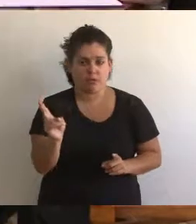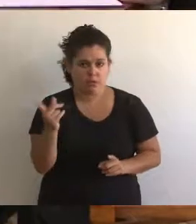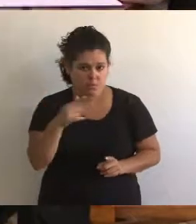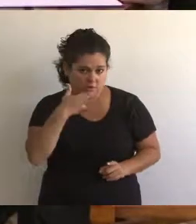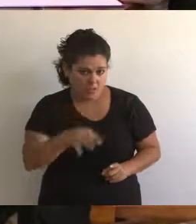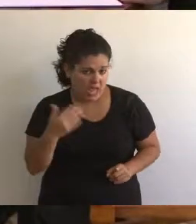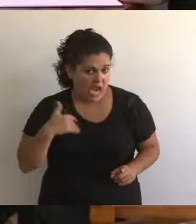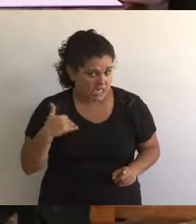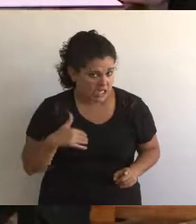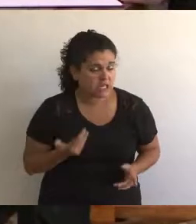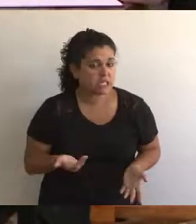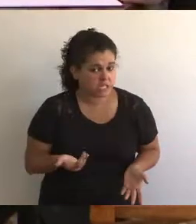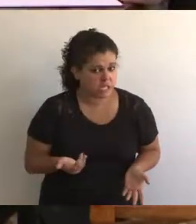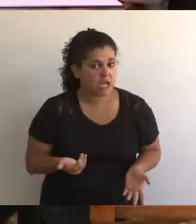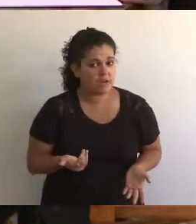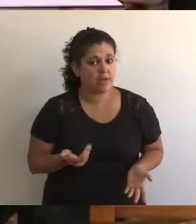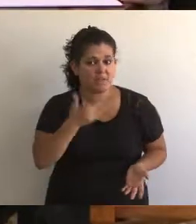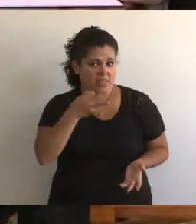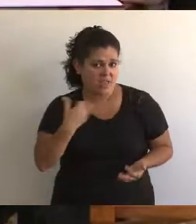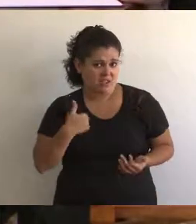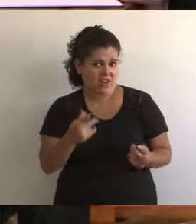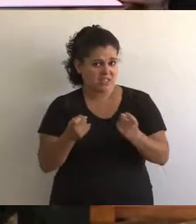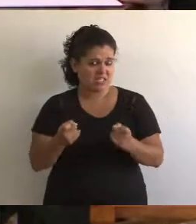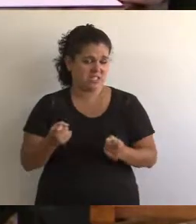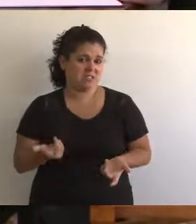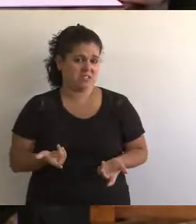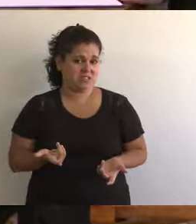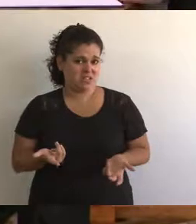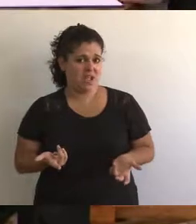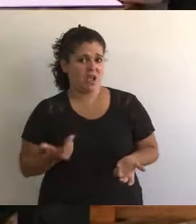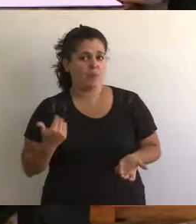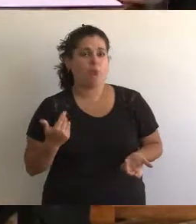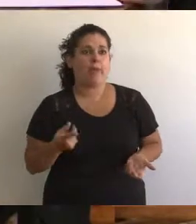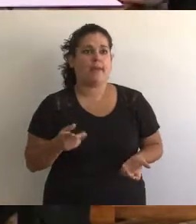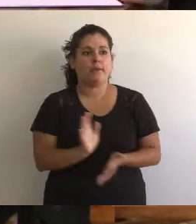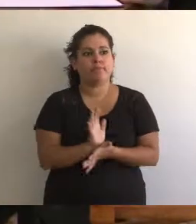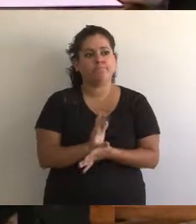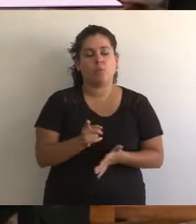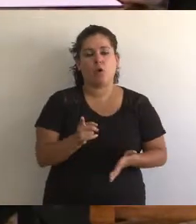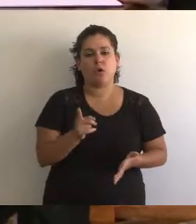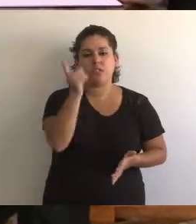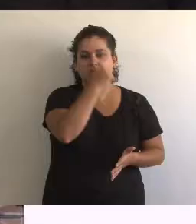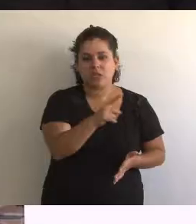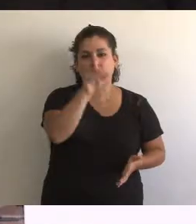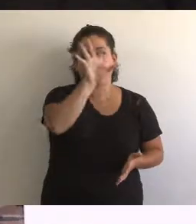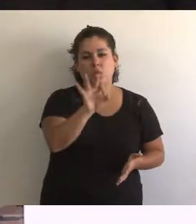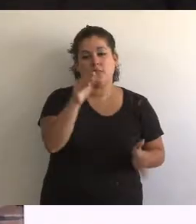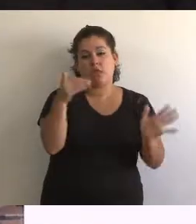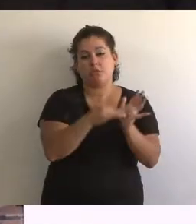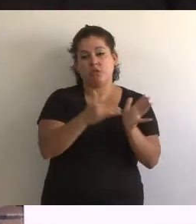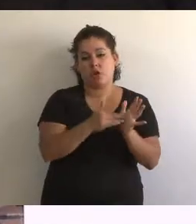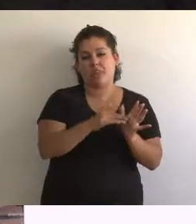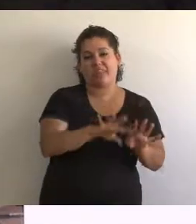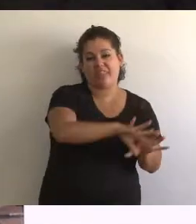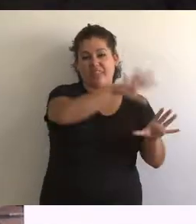Argentina necesita... Bueno, o las pasteras, ¿no? Que tantos problemas nos ha generado. La Argentina necesita llegar a las